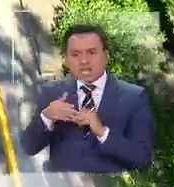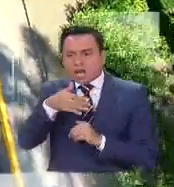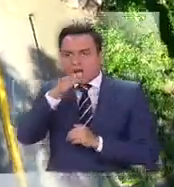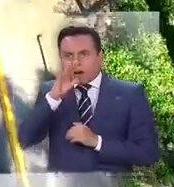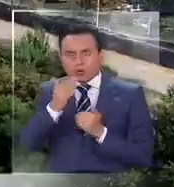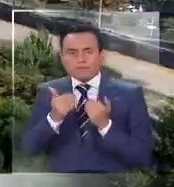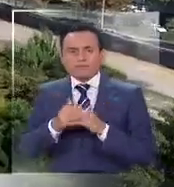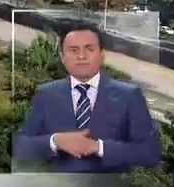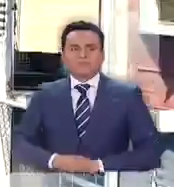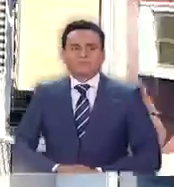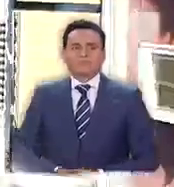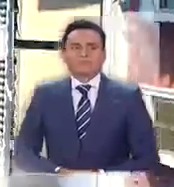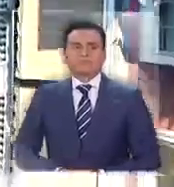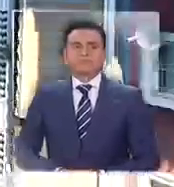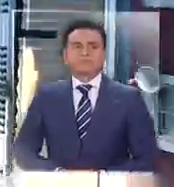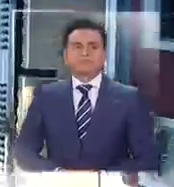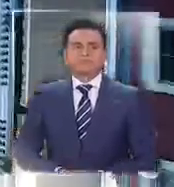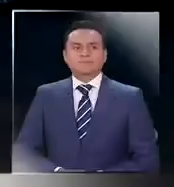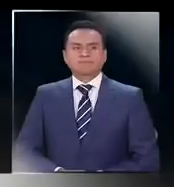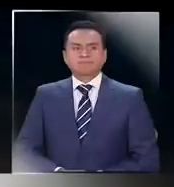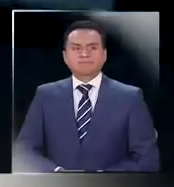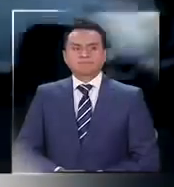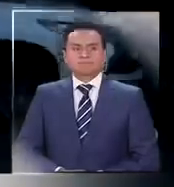agüita. Por...